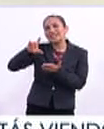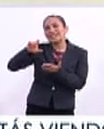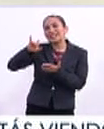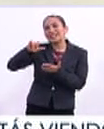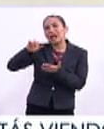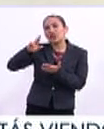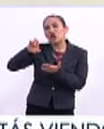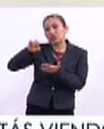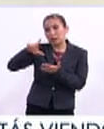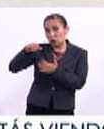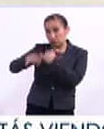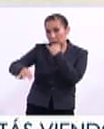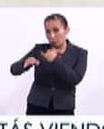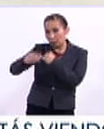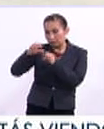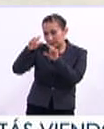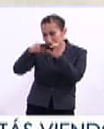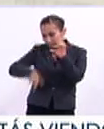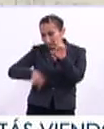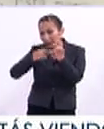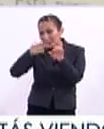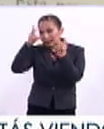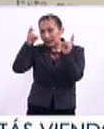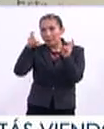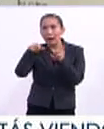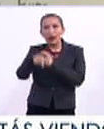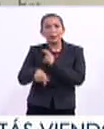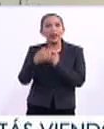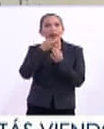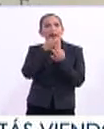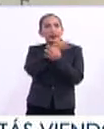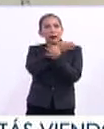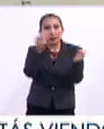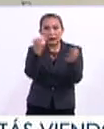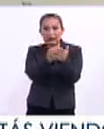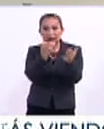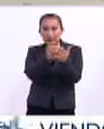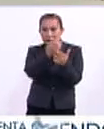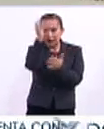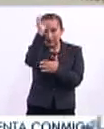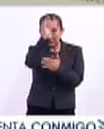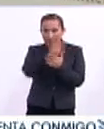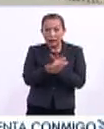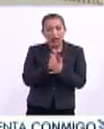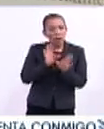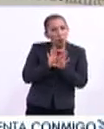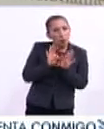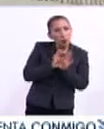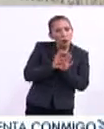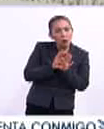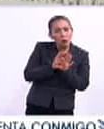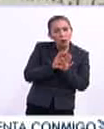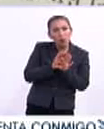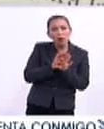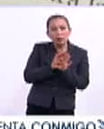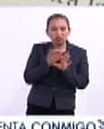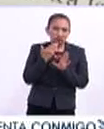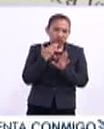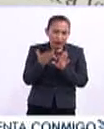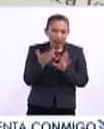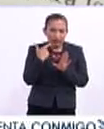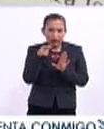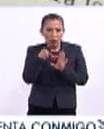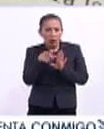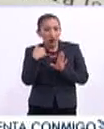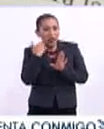cierra el libro, Ok. que habla un poco de una divulgación crítica de la ciencia. Tiene un poco que ver porque es lejos